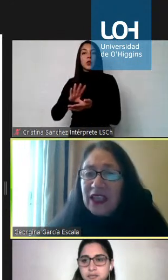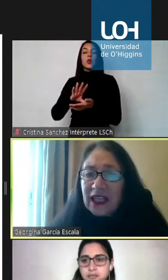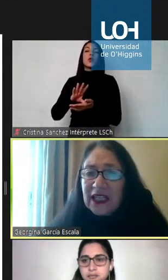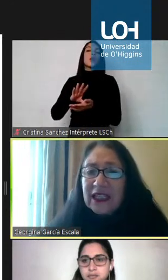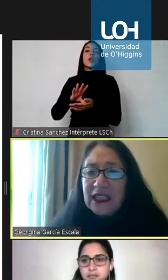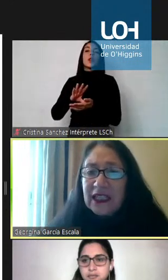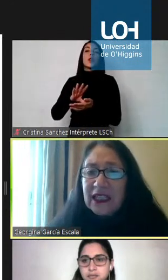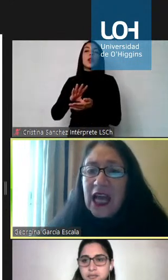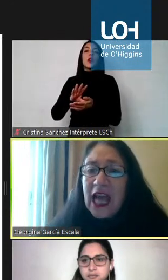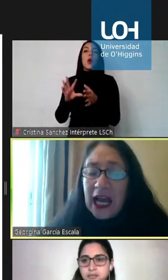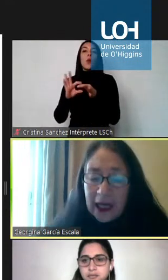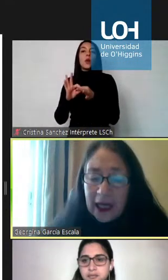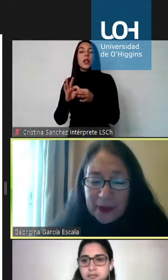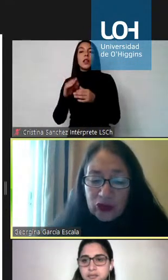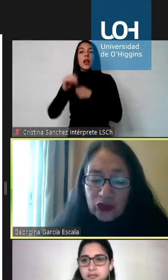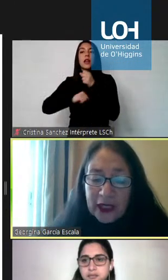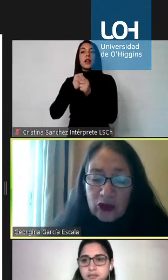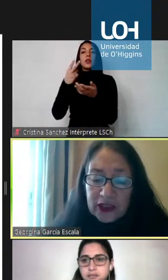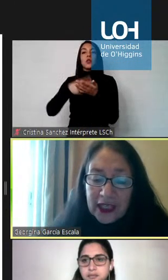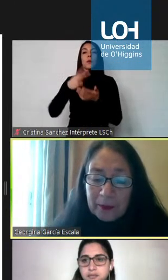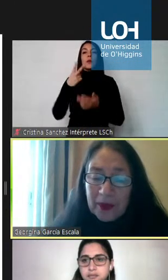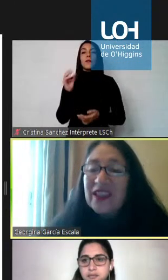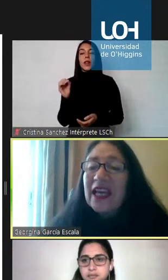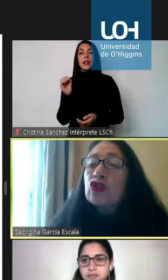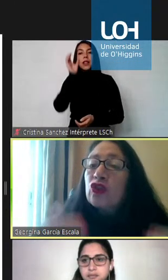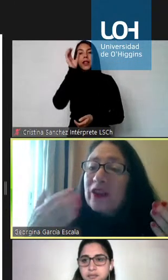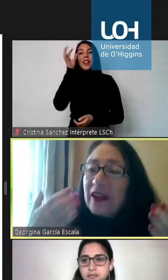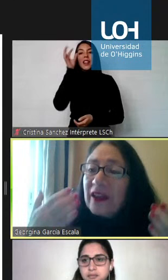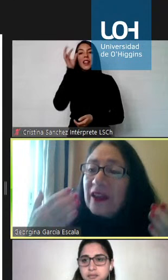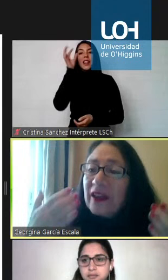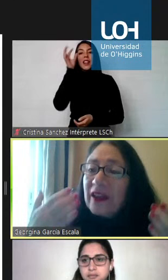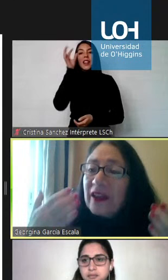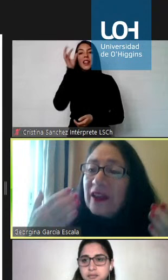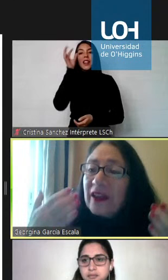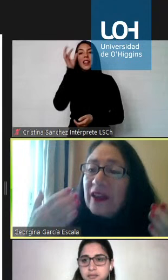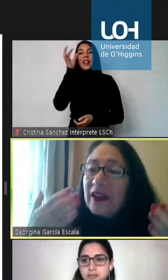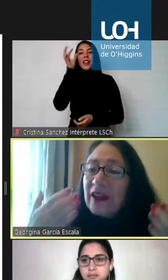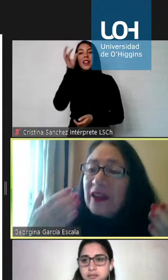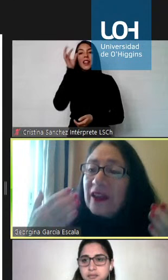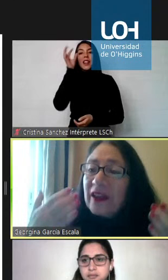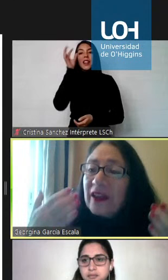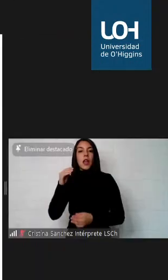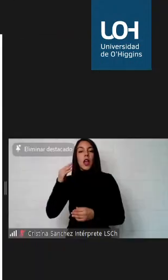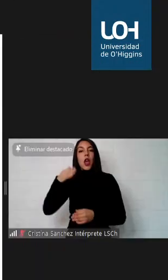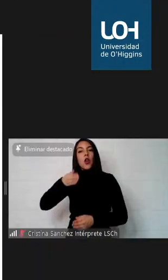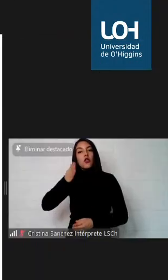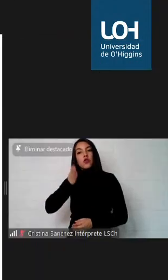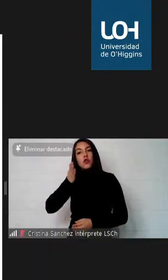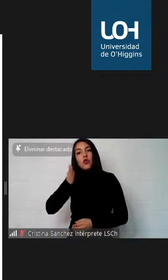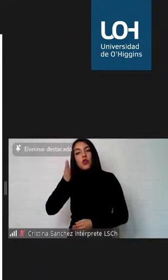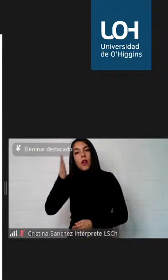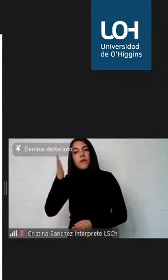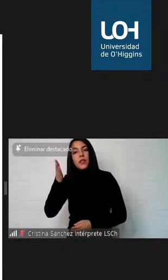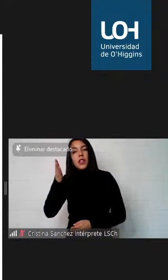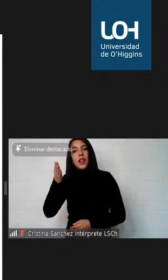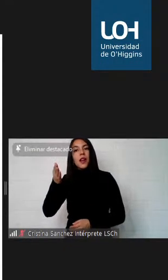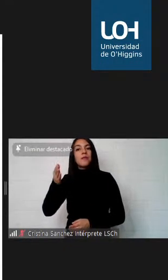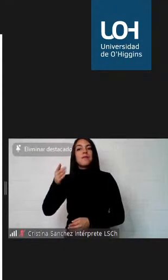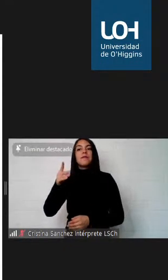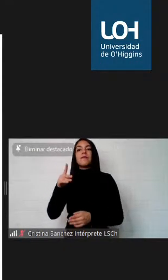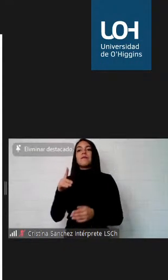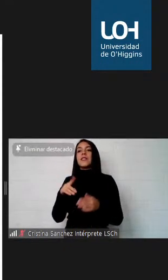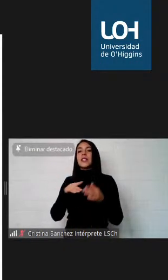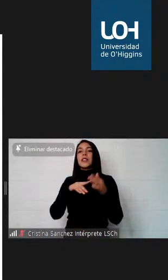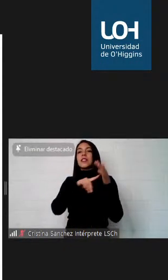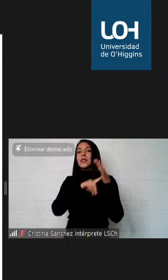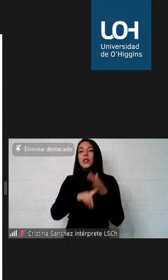señala que a las personas con discapacidad todavía se les sigue negando el derecho a participar en